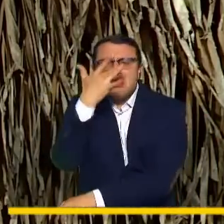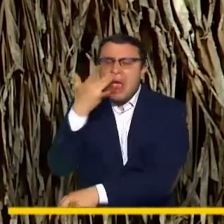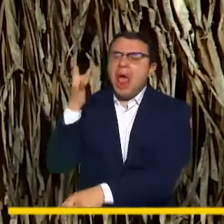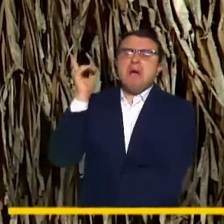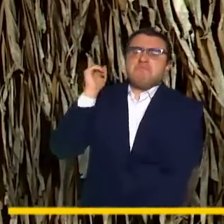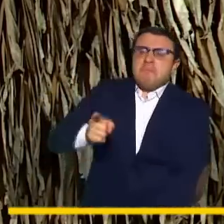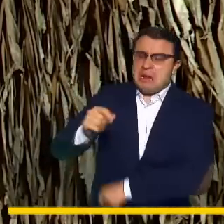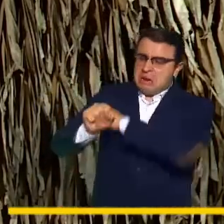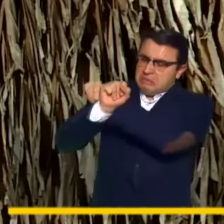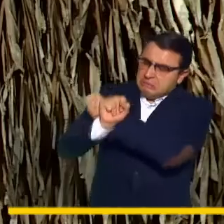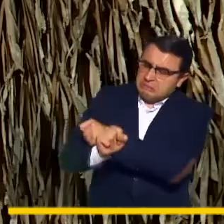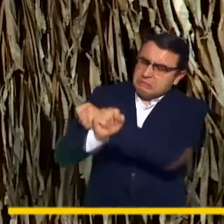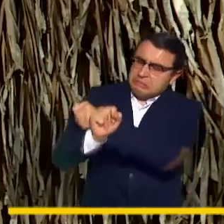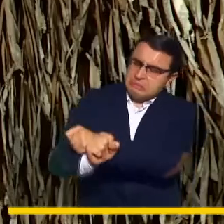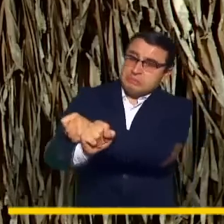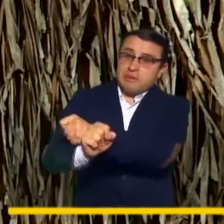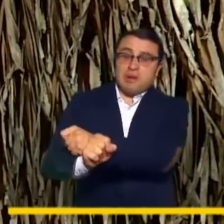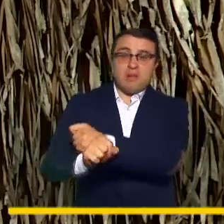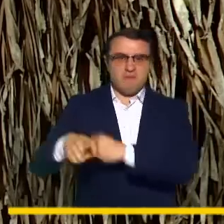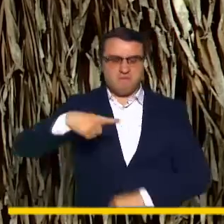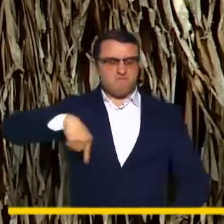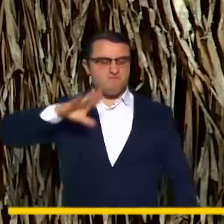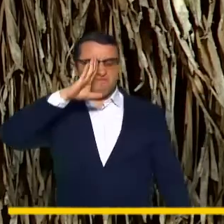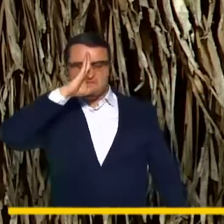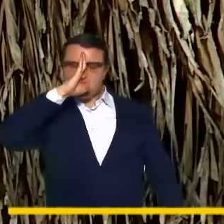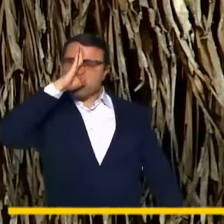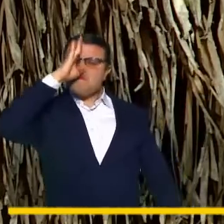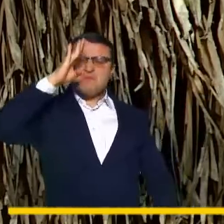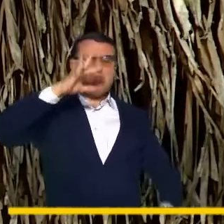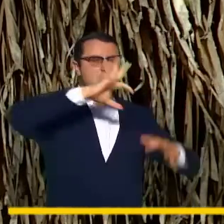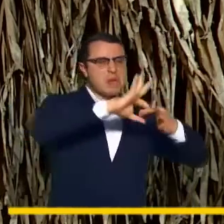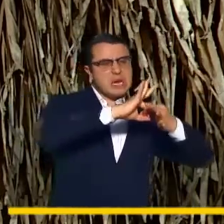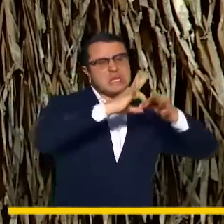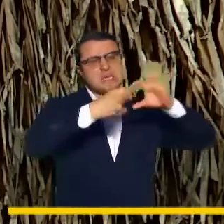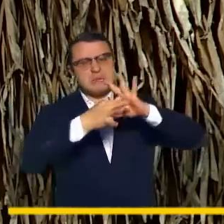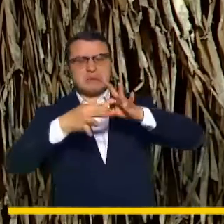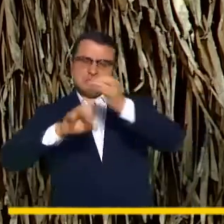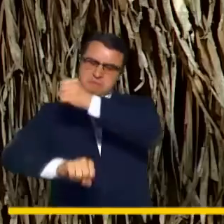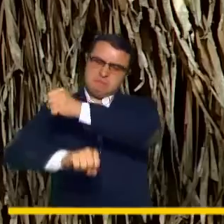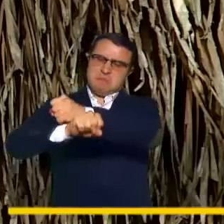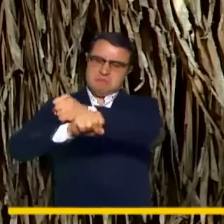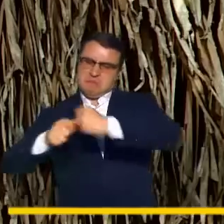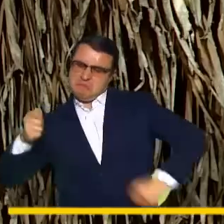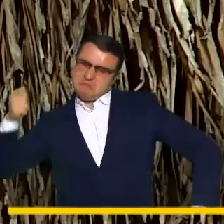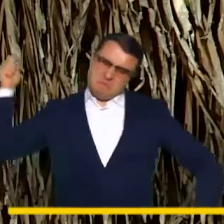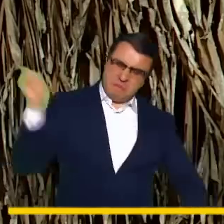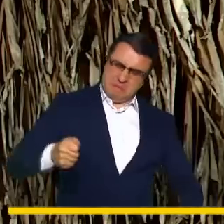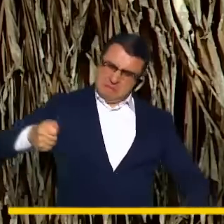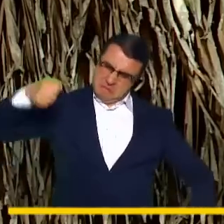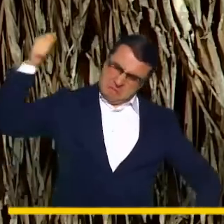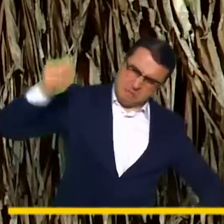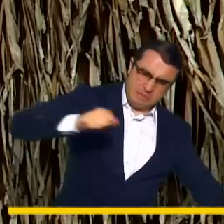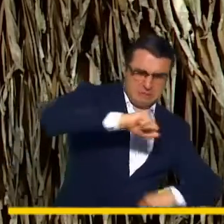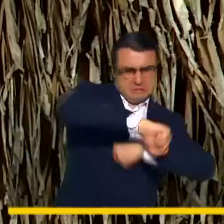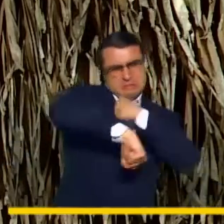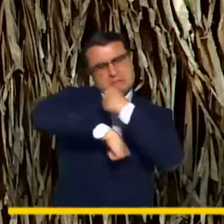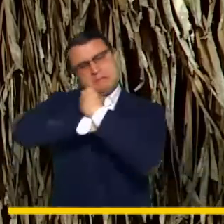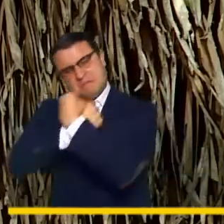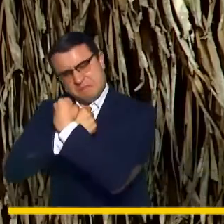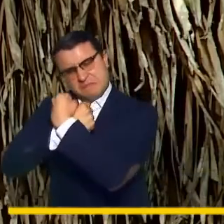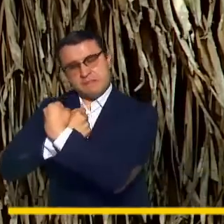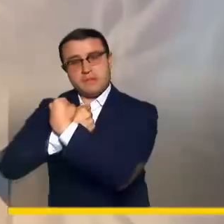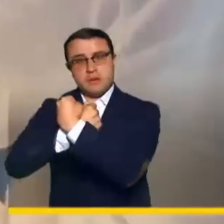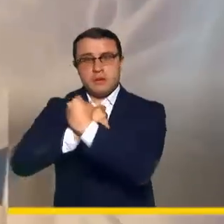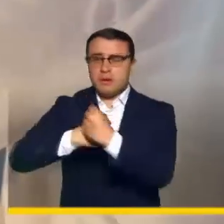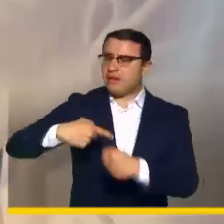esclavitud. Acostumbrados a usar el látigo y la cadena y el cepo, quizás aún no pueden entender